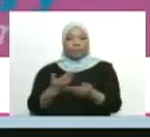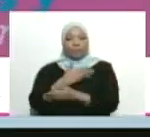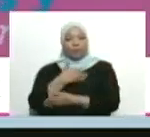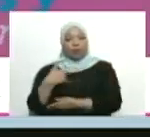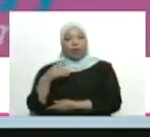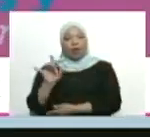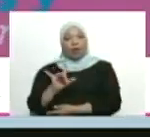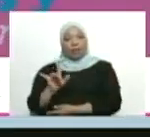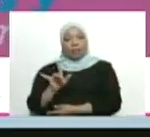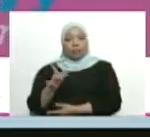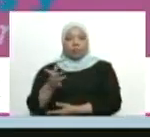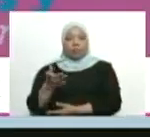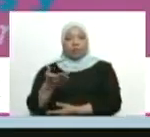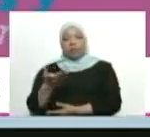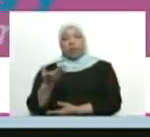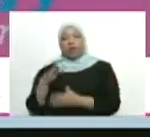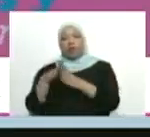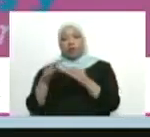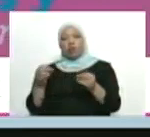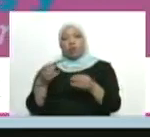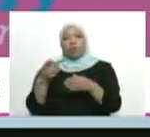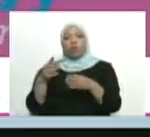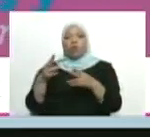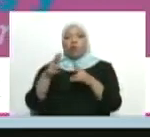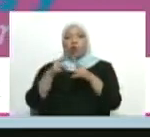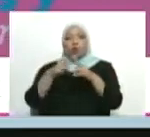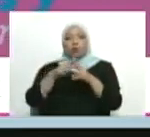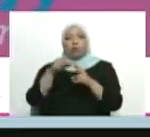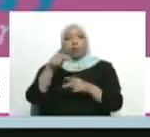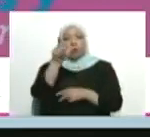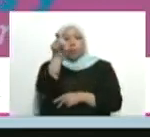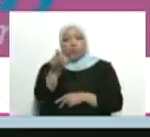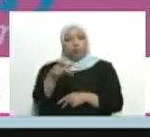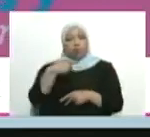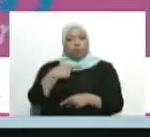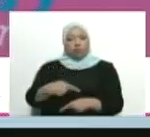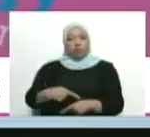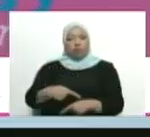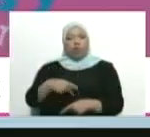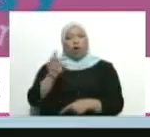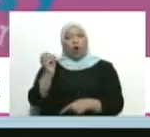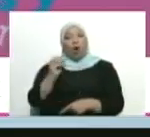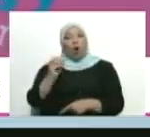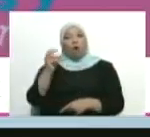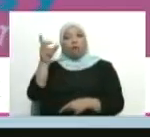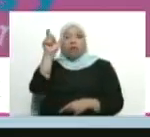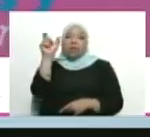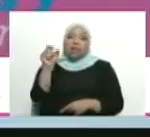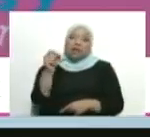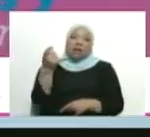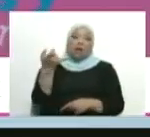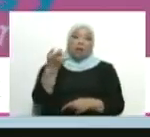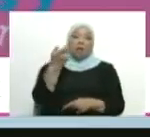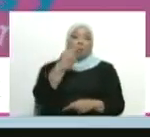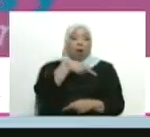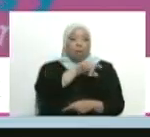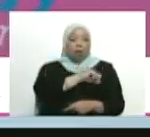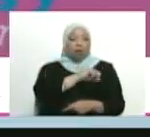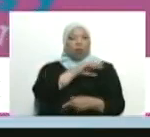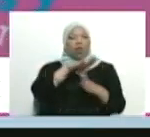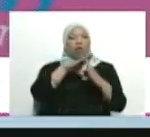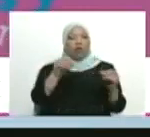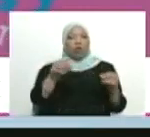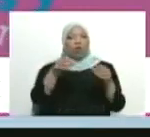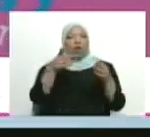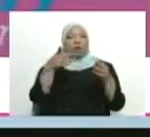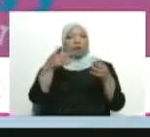mucho. Todo el mundo aquí conoce un portugués, a un italiano, un español, ¿ah? Todo el mundo. Yo